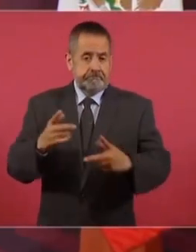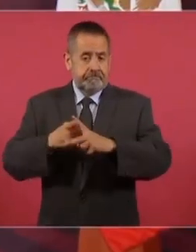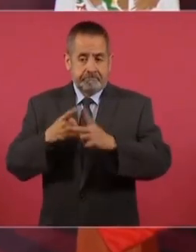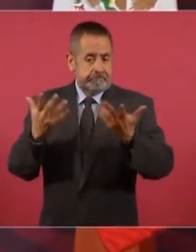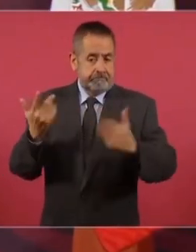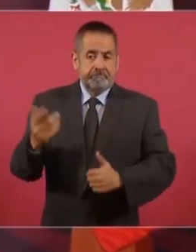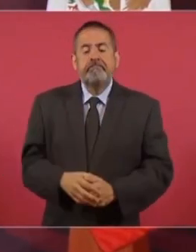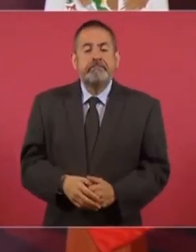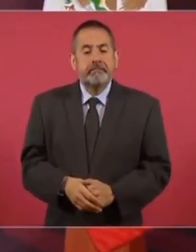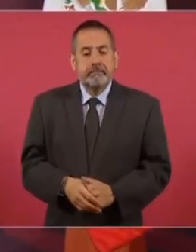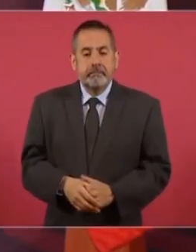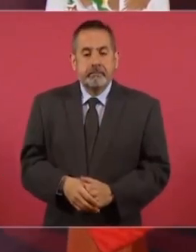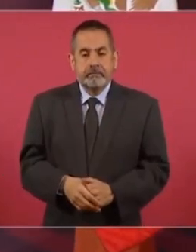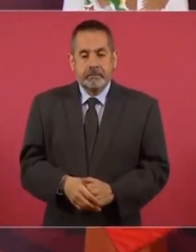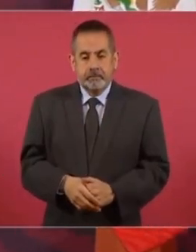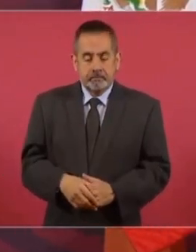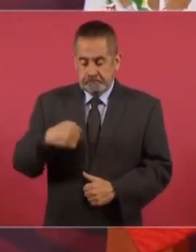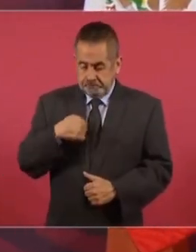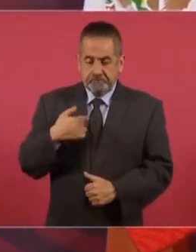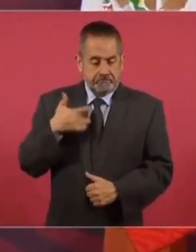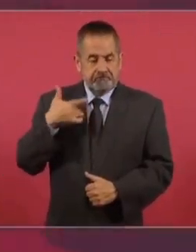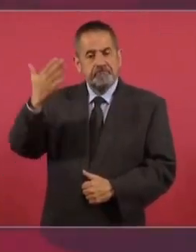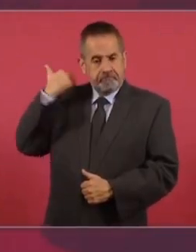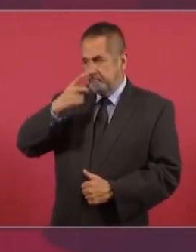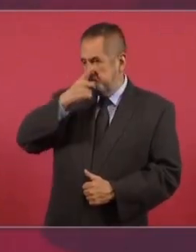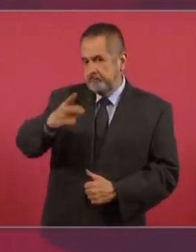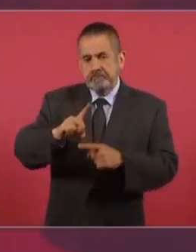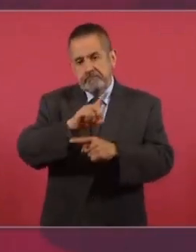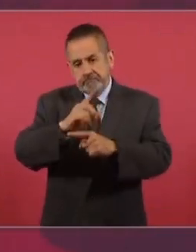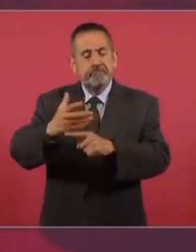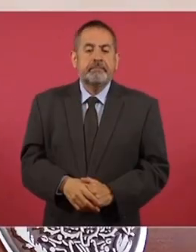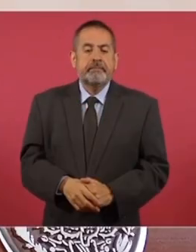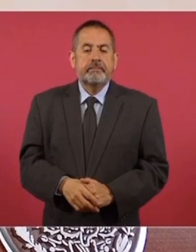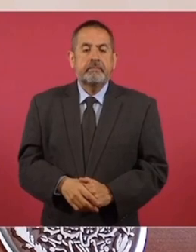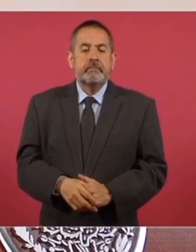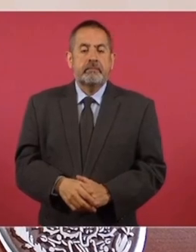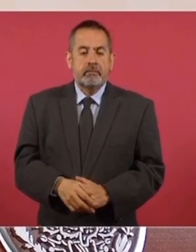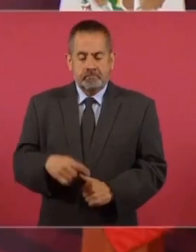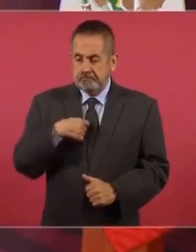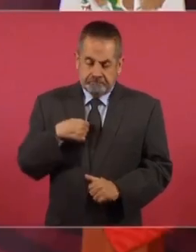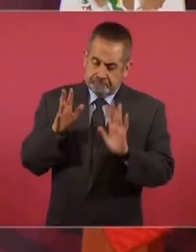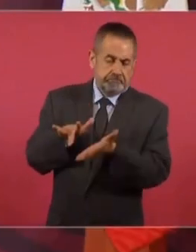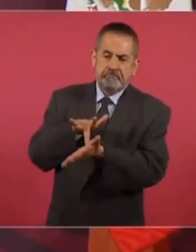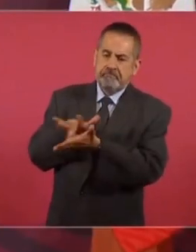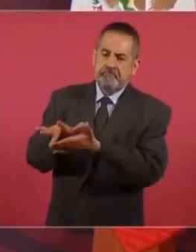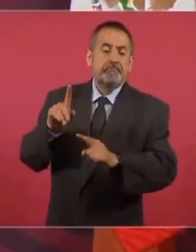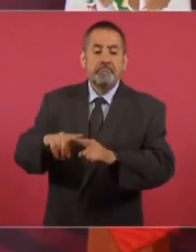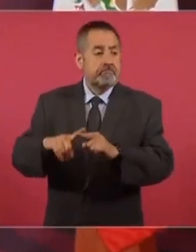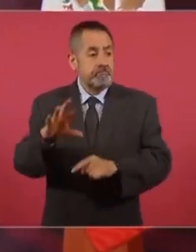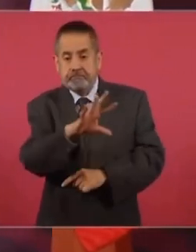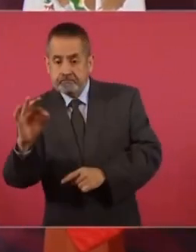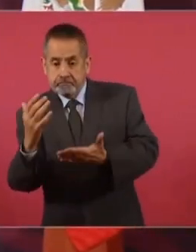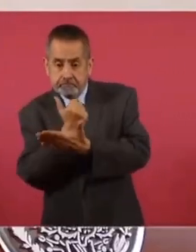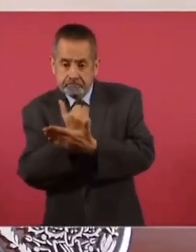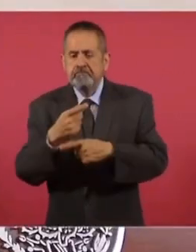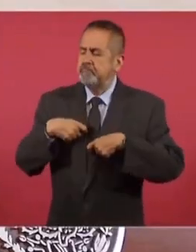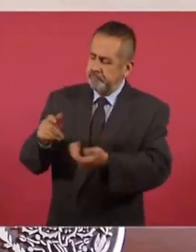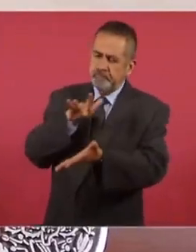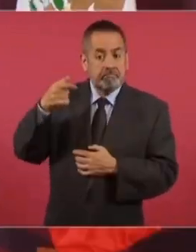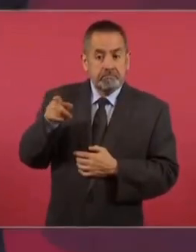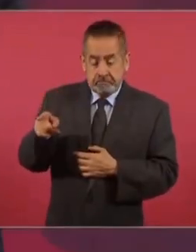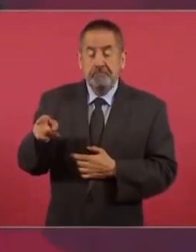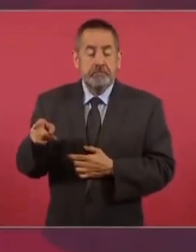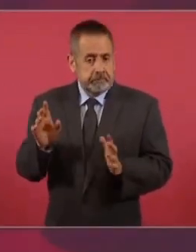Entonces, como yo sostuve desde el principio, yo apoyo a Claudia